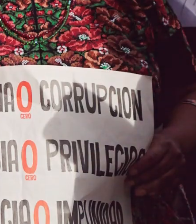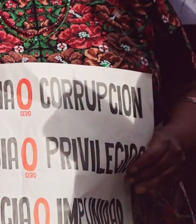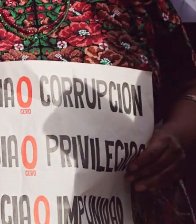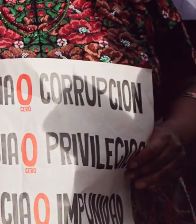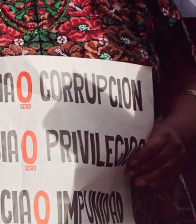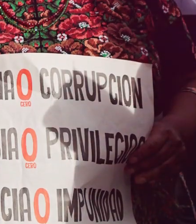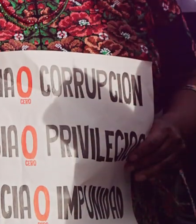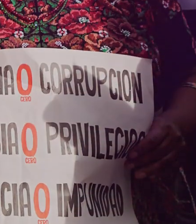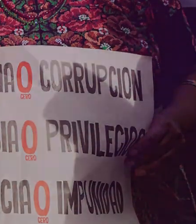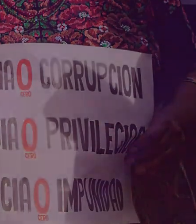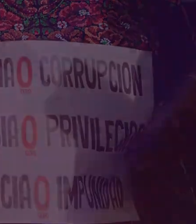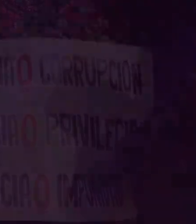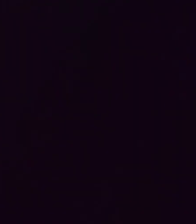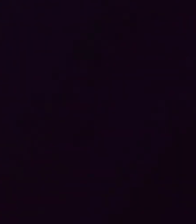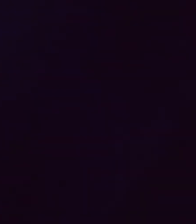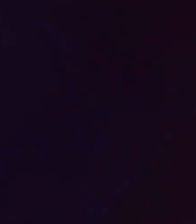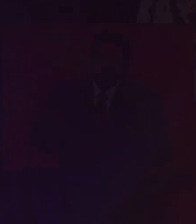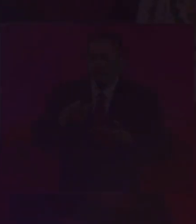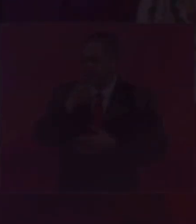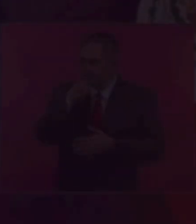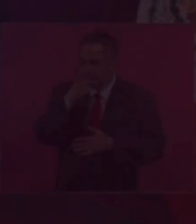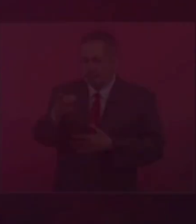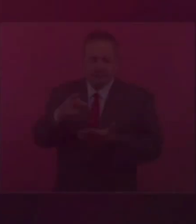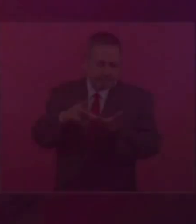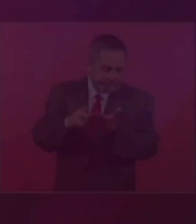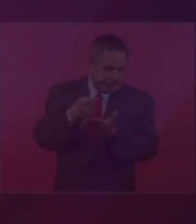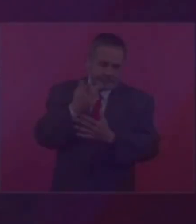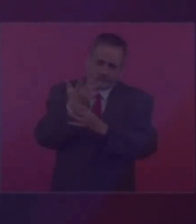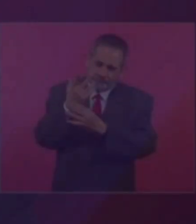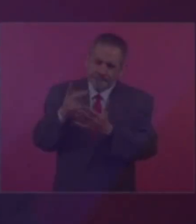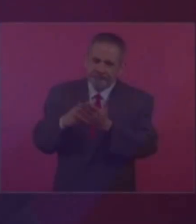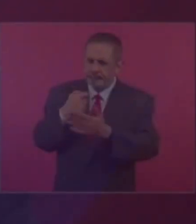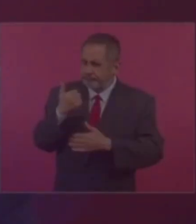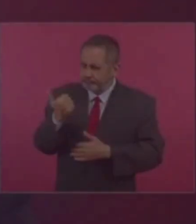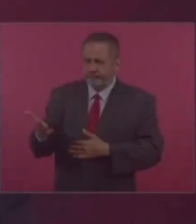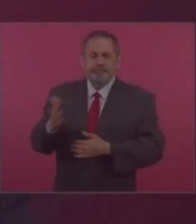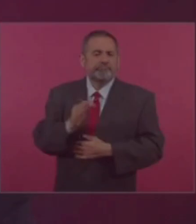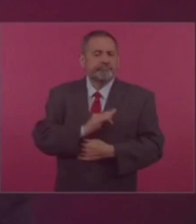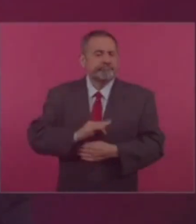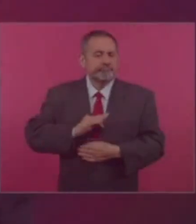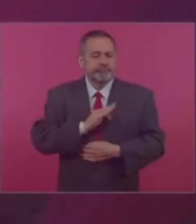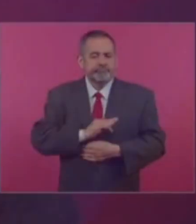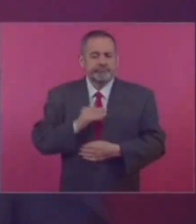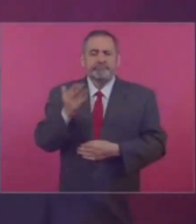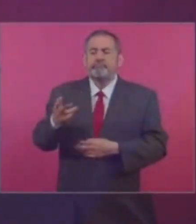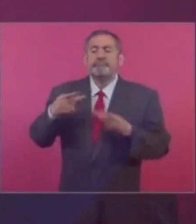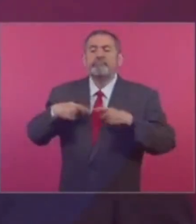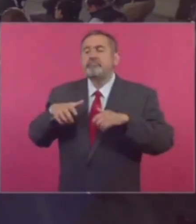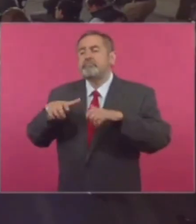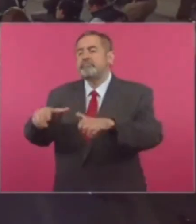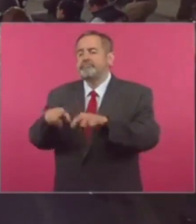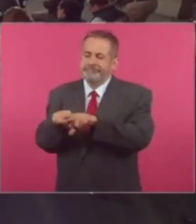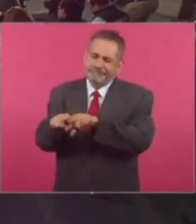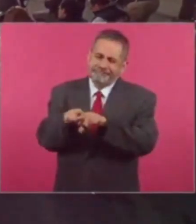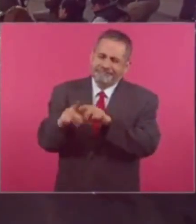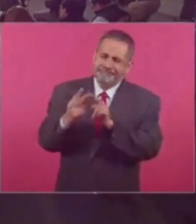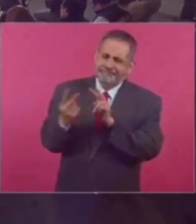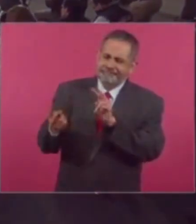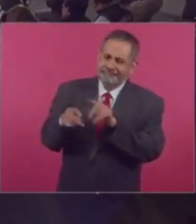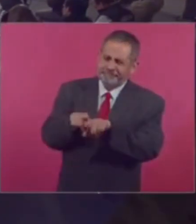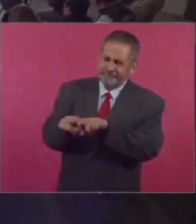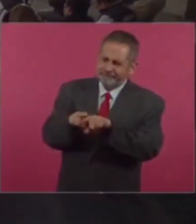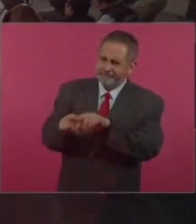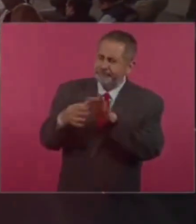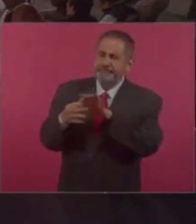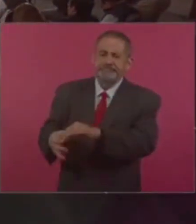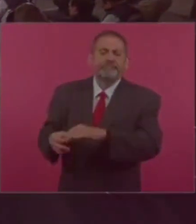fue motivo para que nuestro mandatario Andrés Manuel López Obrador mostrara su total apoyo y respaldo, considerando que pronto